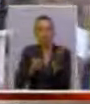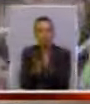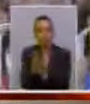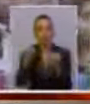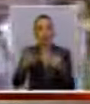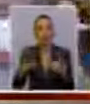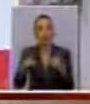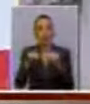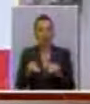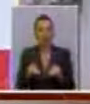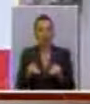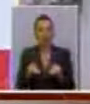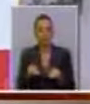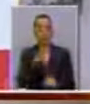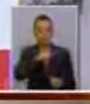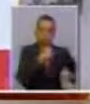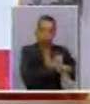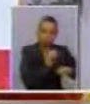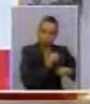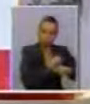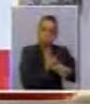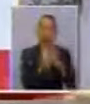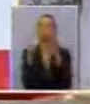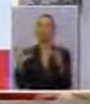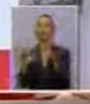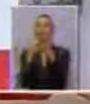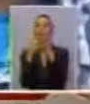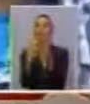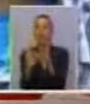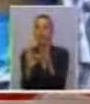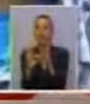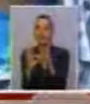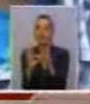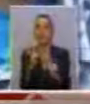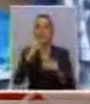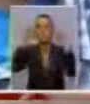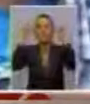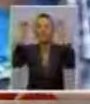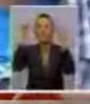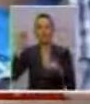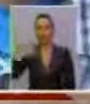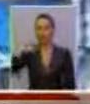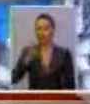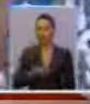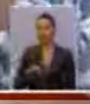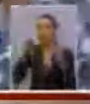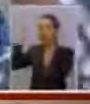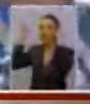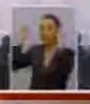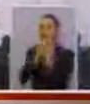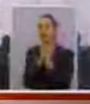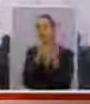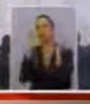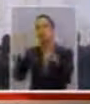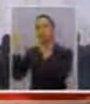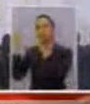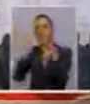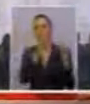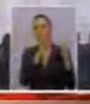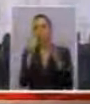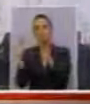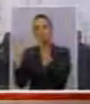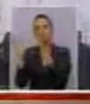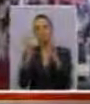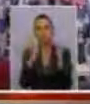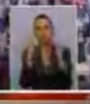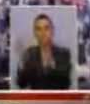Saludamos a Andrés Solimano, economista de la Universidad Mayor. Muchas gracias, Andrés, por estar con nosotros. Y Mauricio Morales, cientista político de la Universidad Diego Portales.